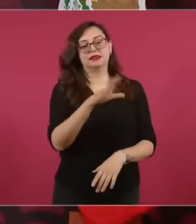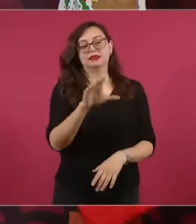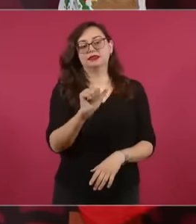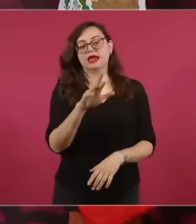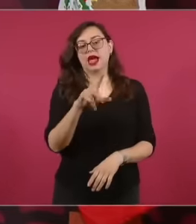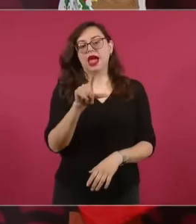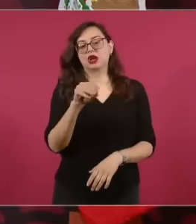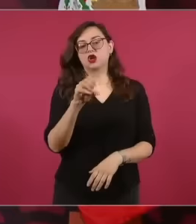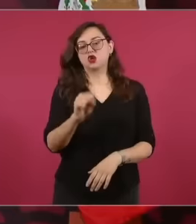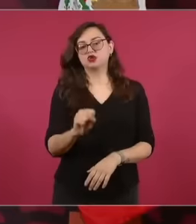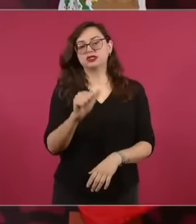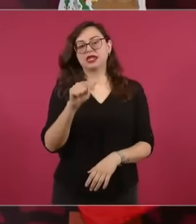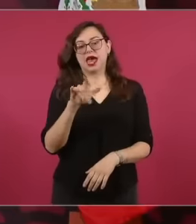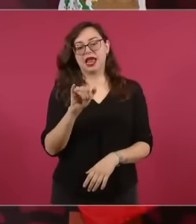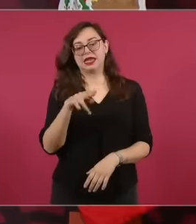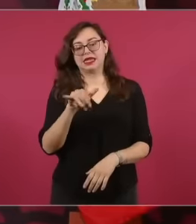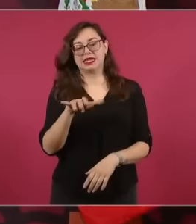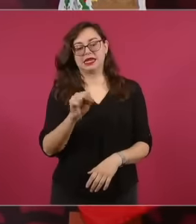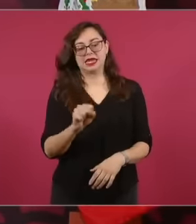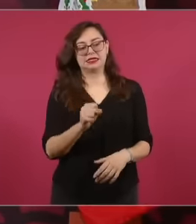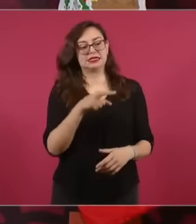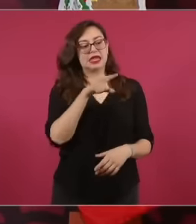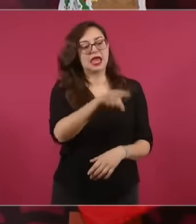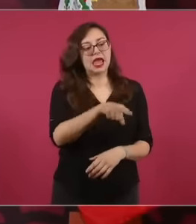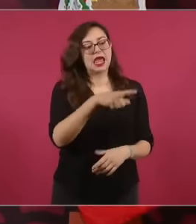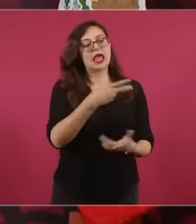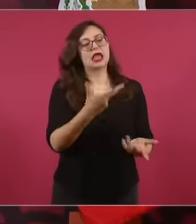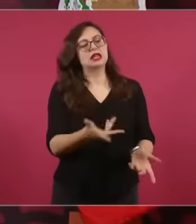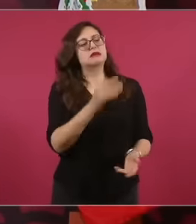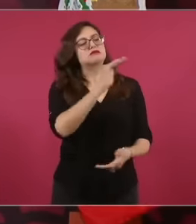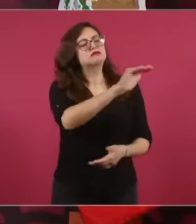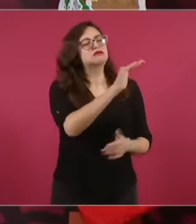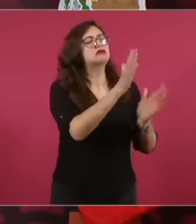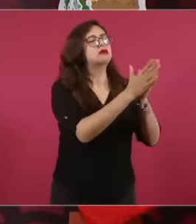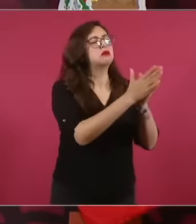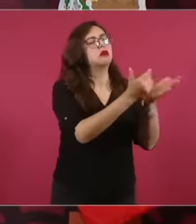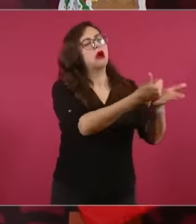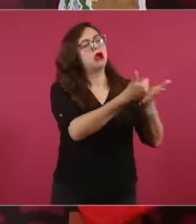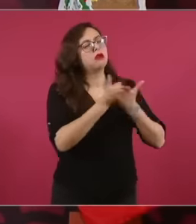cómo le ponía don Carlos, ayúdenos,